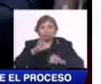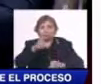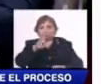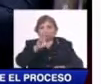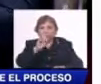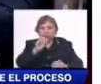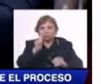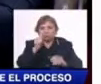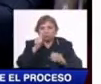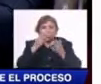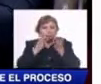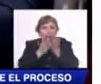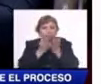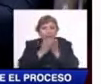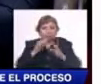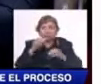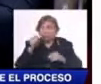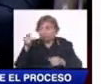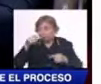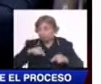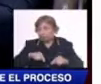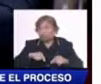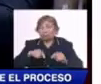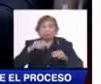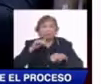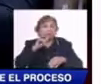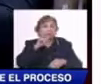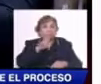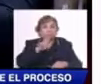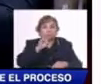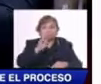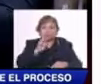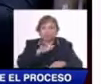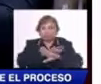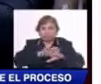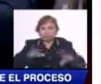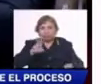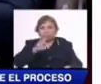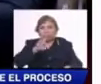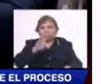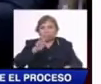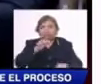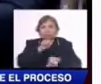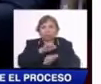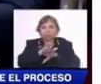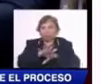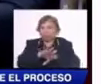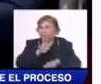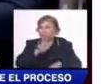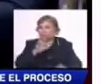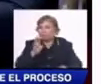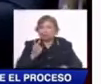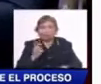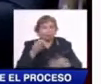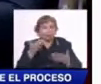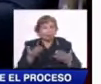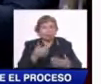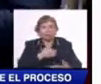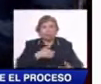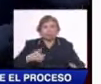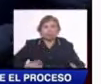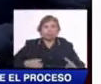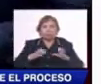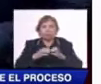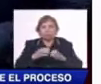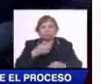de abril de 2024 y culminan su mandato el 26 de julio de 2026. Congresista Guerra García Campos, presidente de